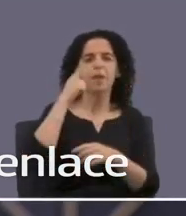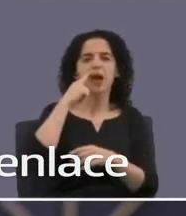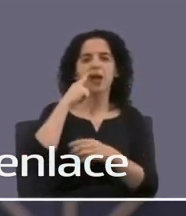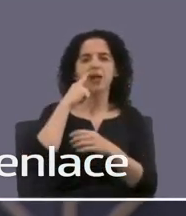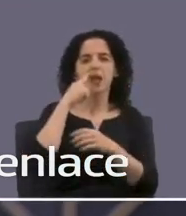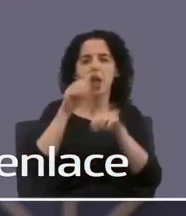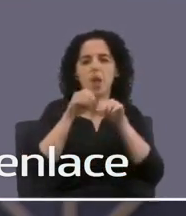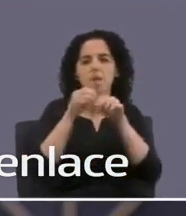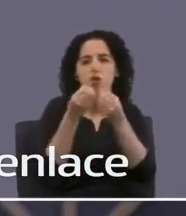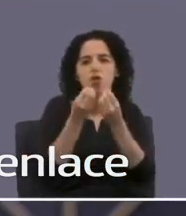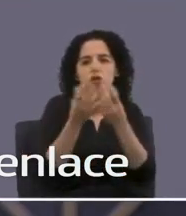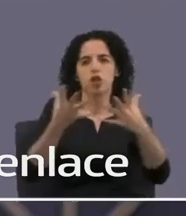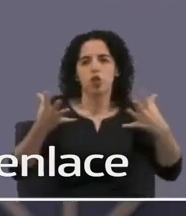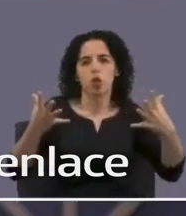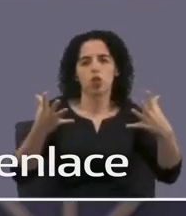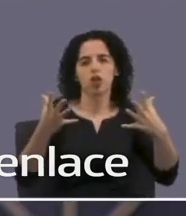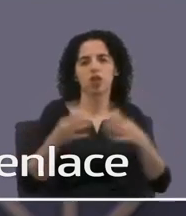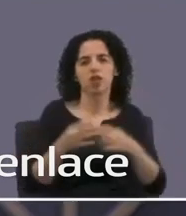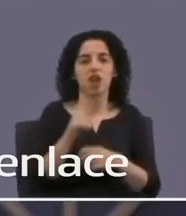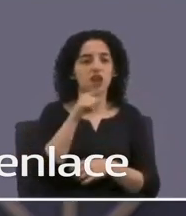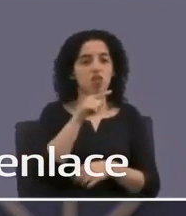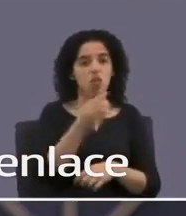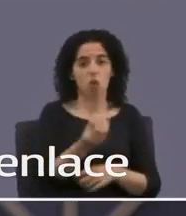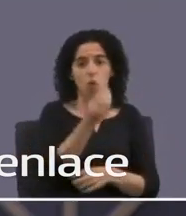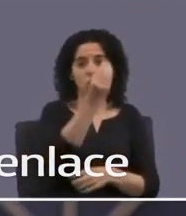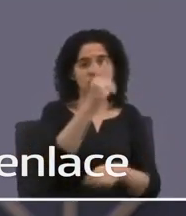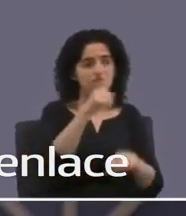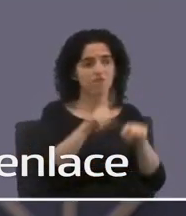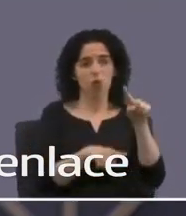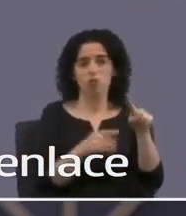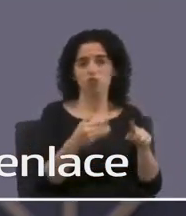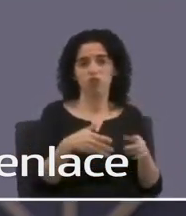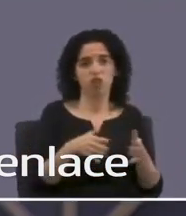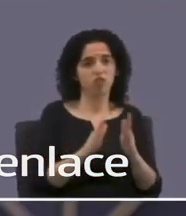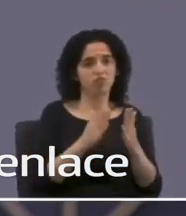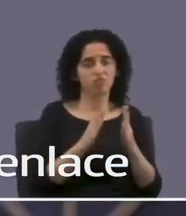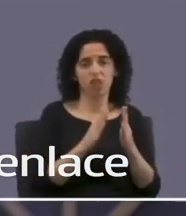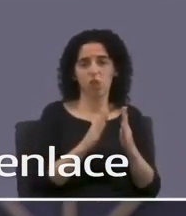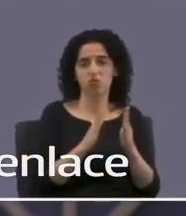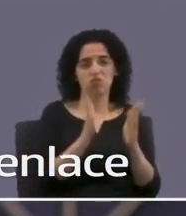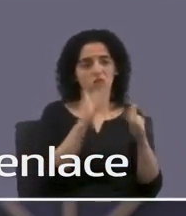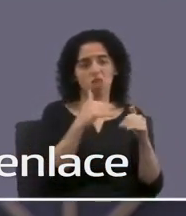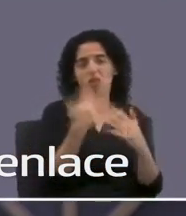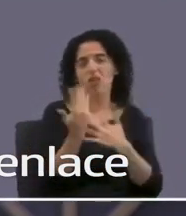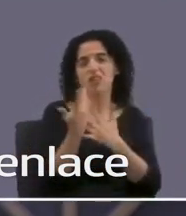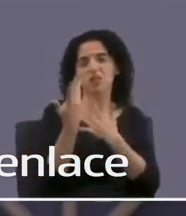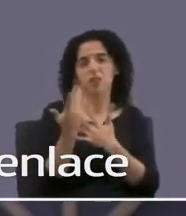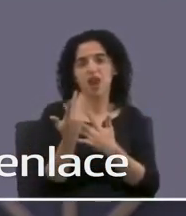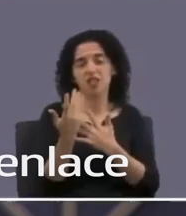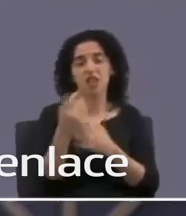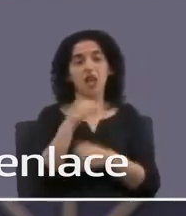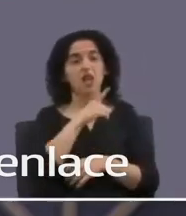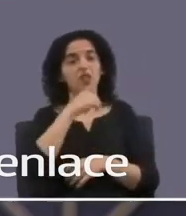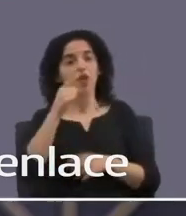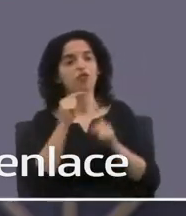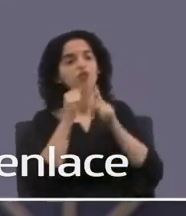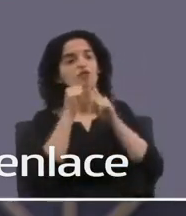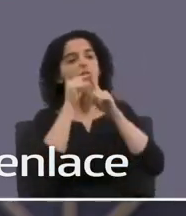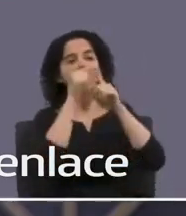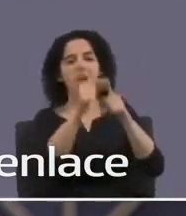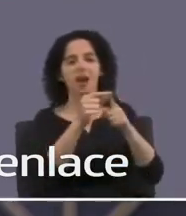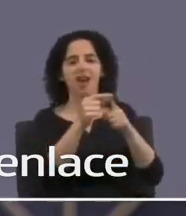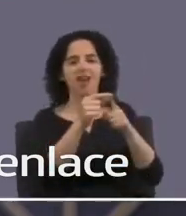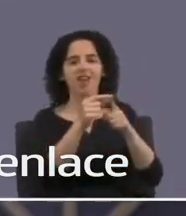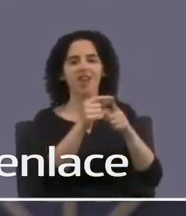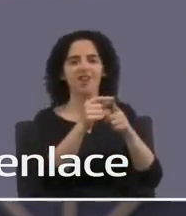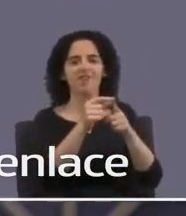hijos en su juventud, ya no había esperanza, pero Dios le dio una palabra, y para que esa palabra